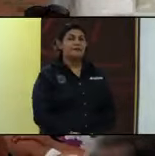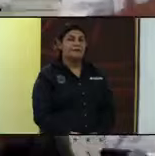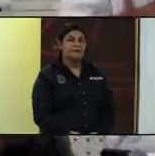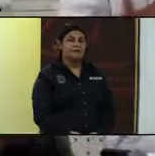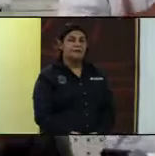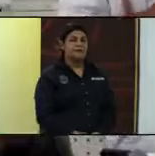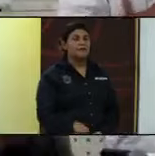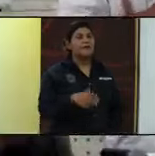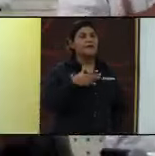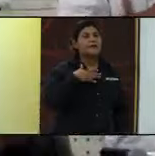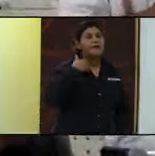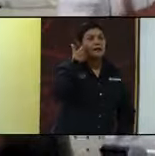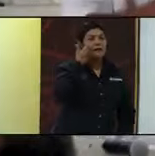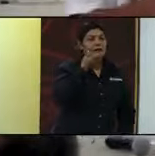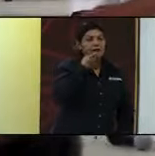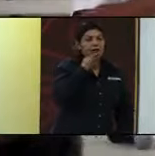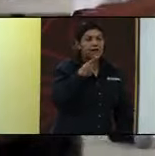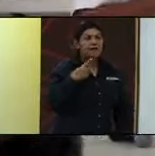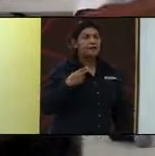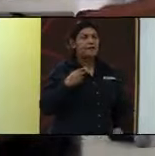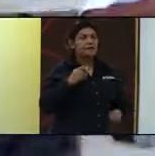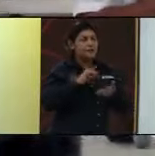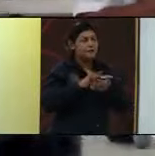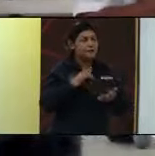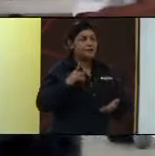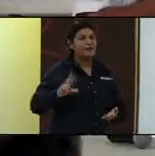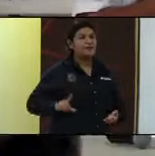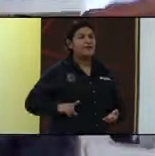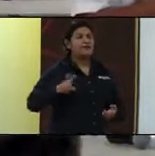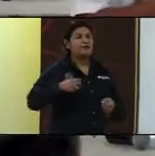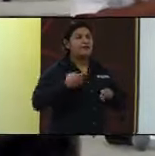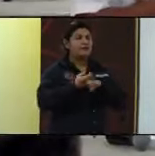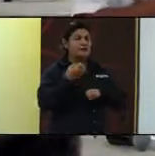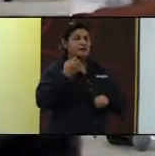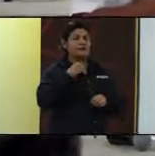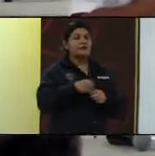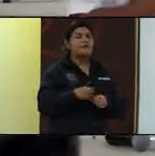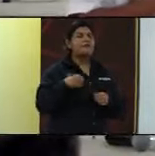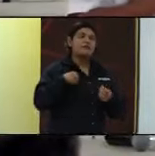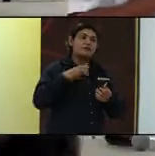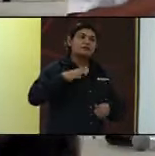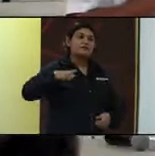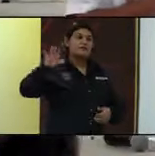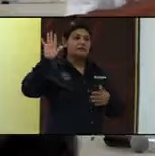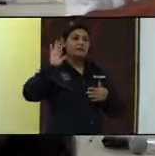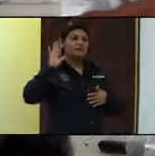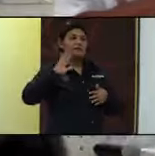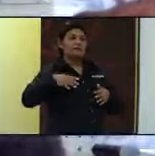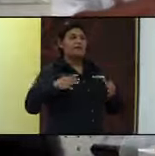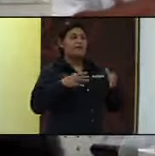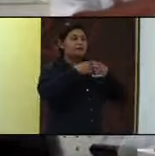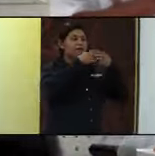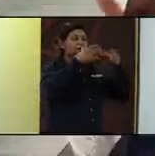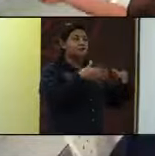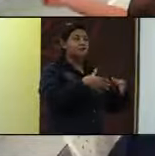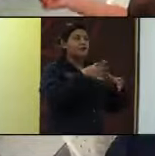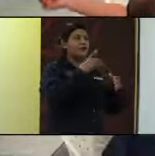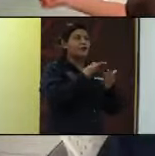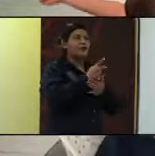Ahí quiero también agradecerle al señor gobernador del estado. Nos aprobó la planta de tratamiento de